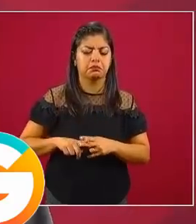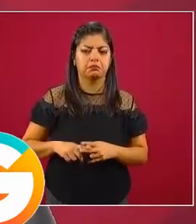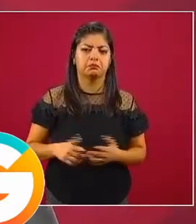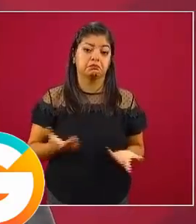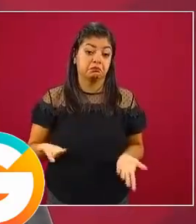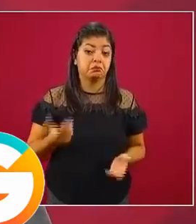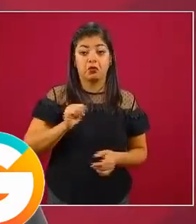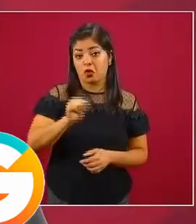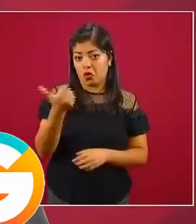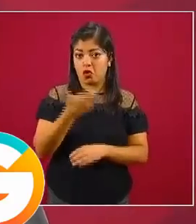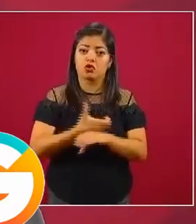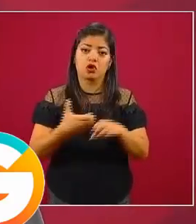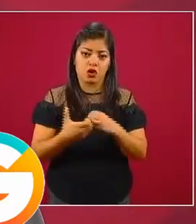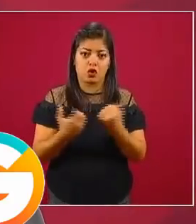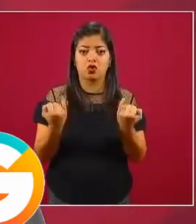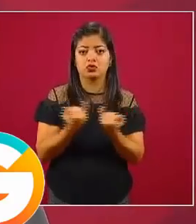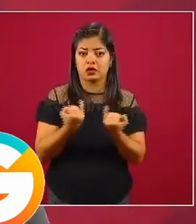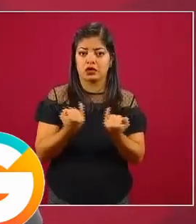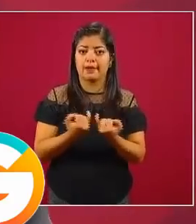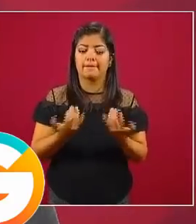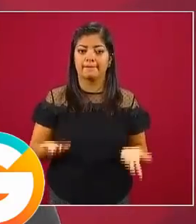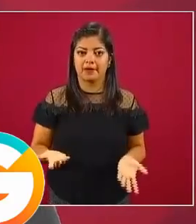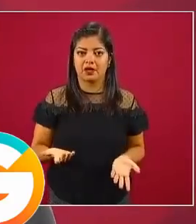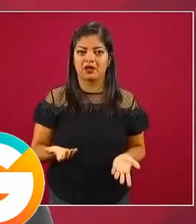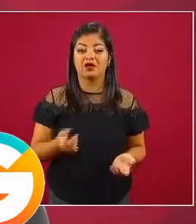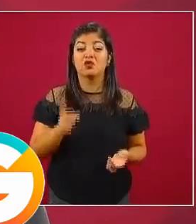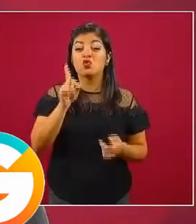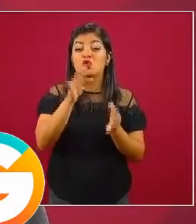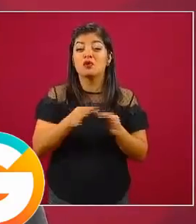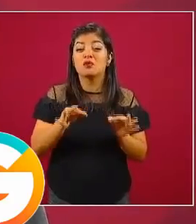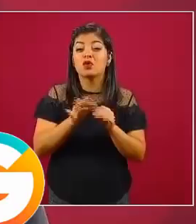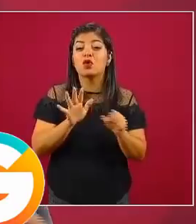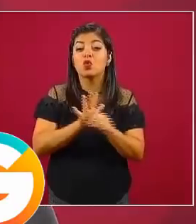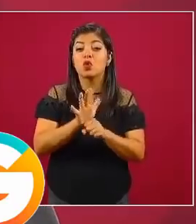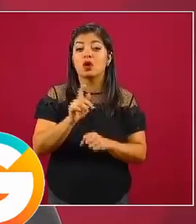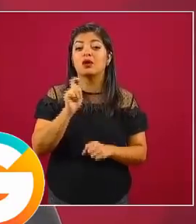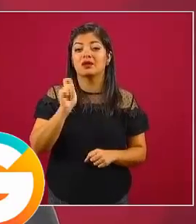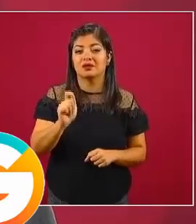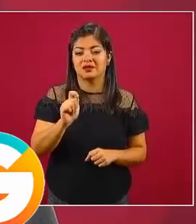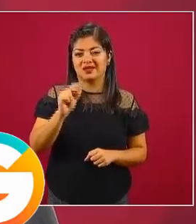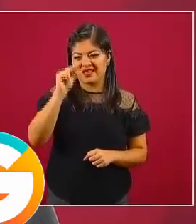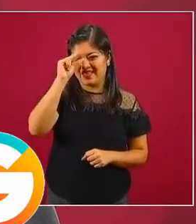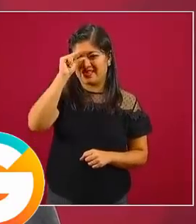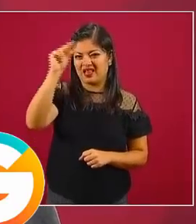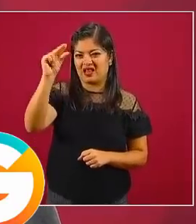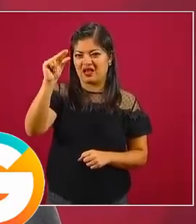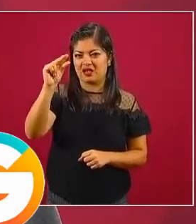entre otras cosas también con inteligencia más que con fuerza.